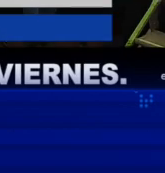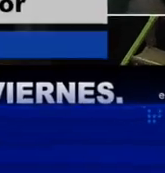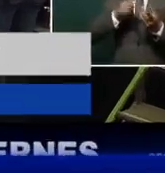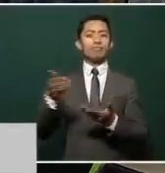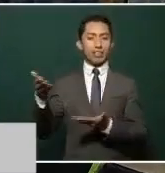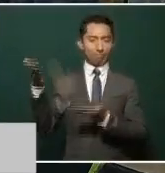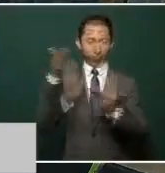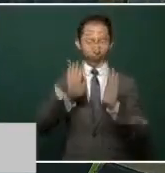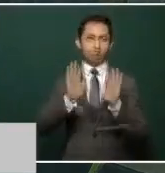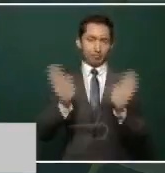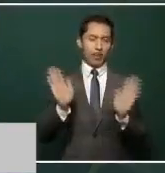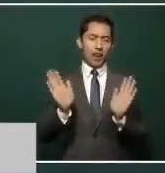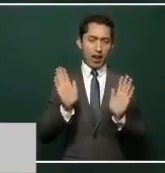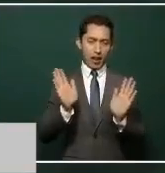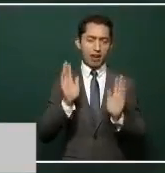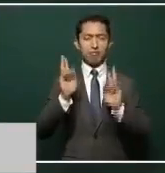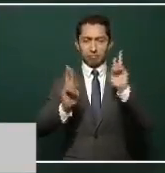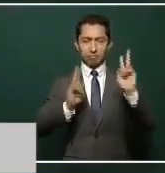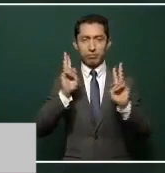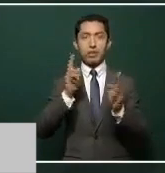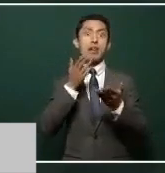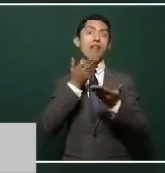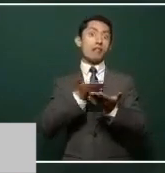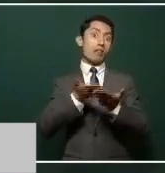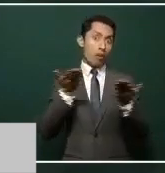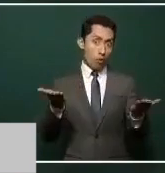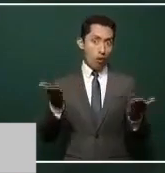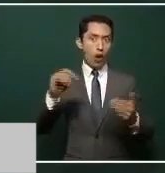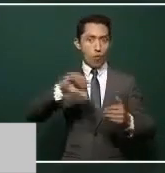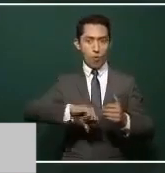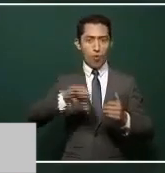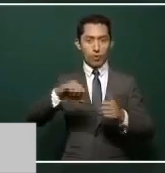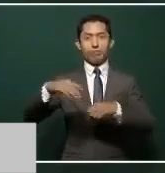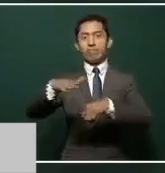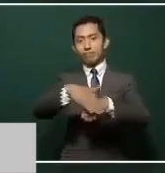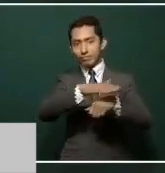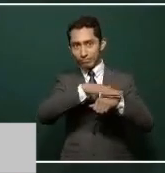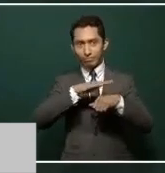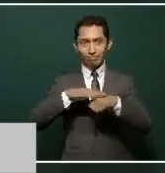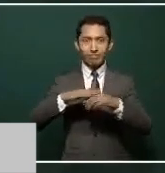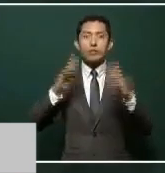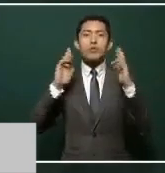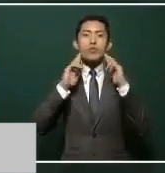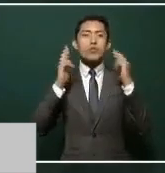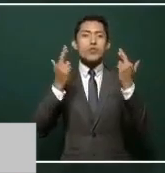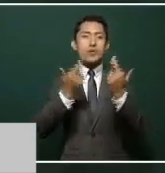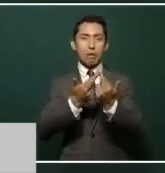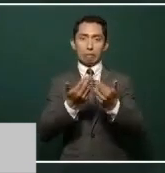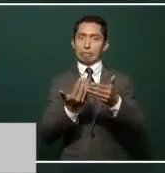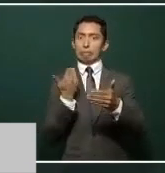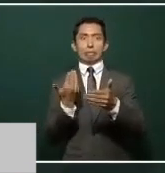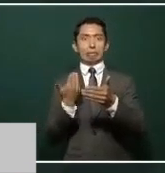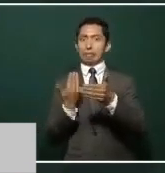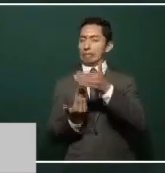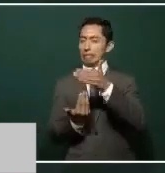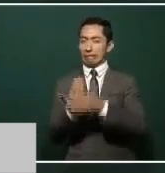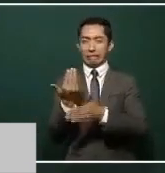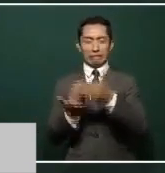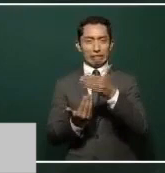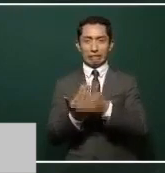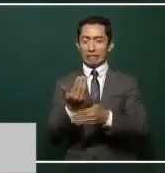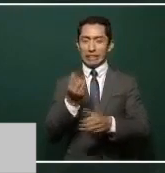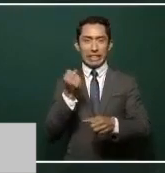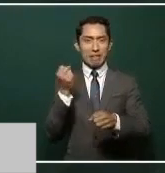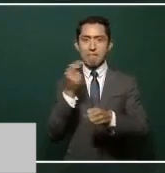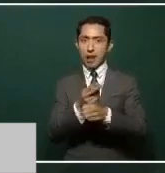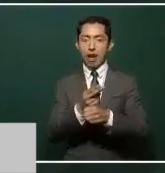aquí en Pachuca. La reunión se celebró desde temprano aquí